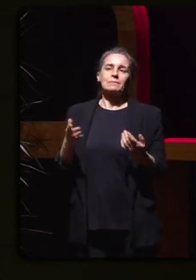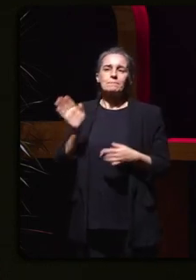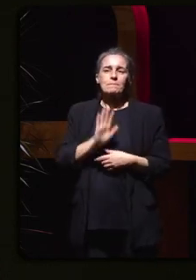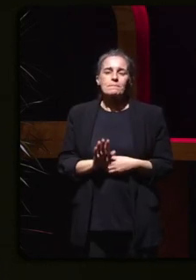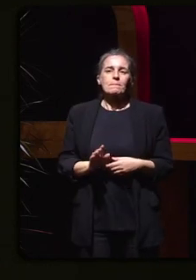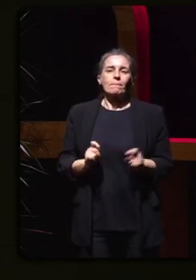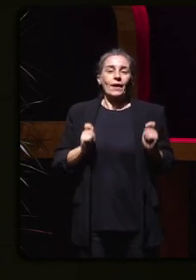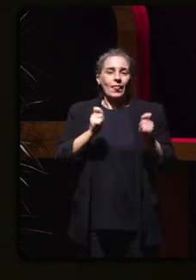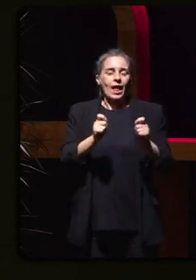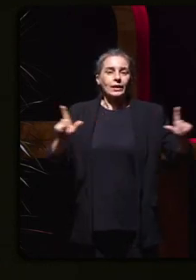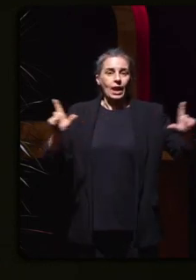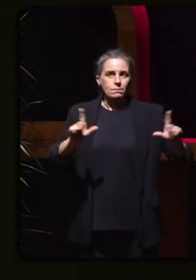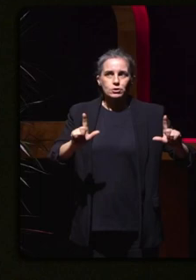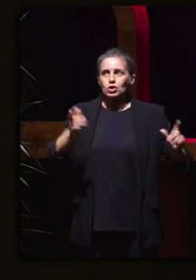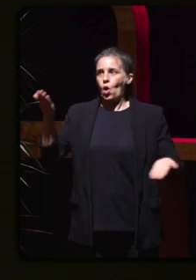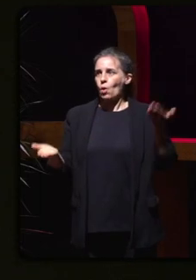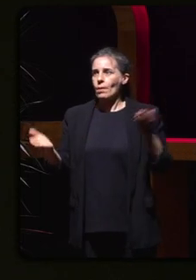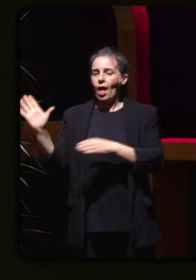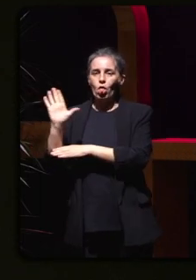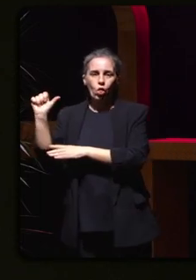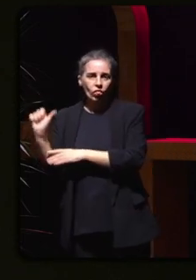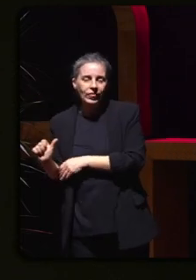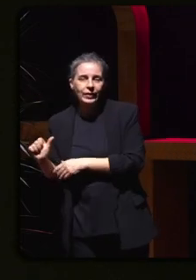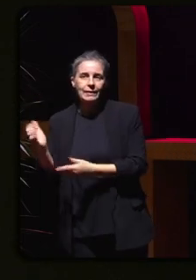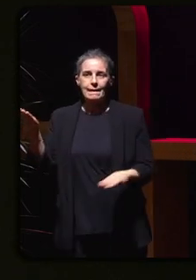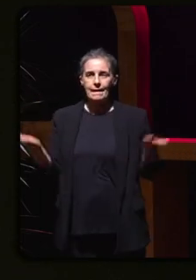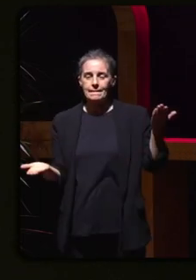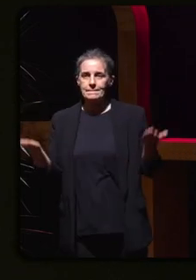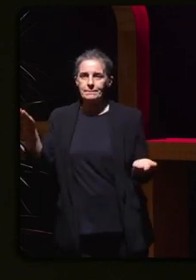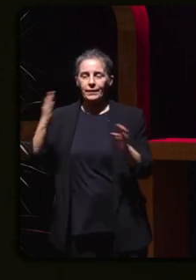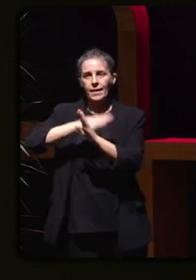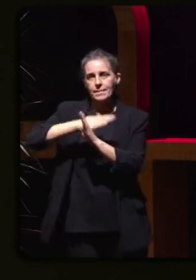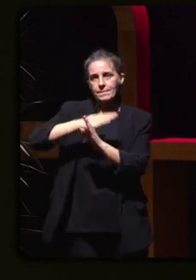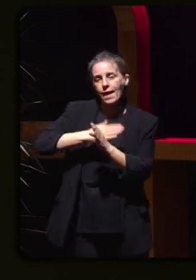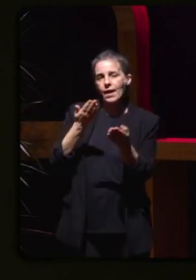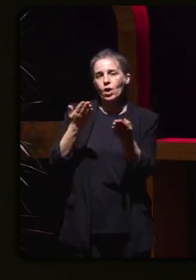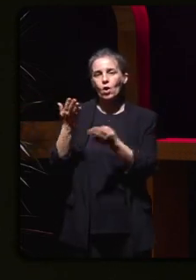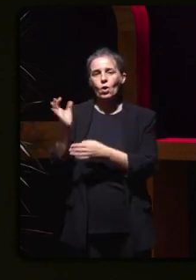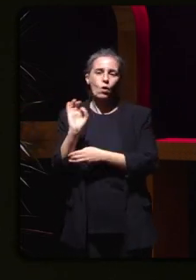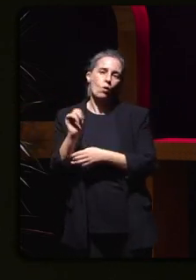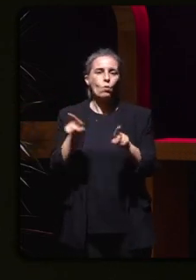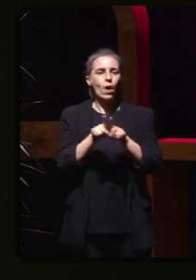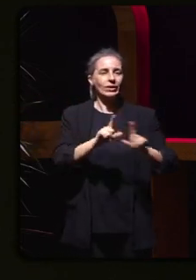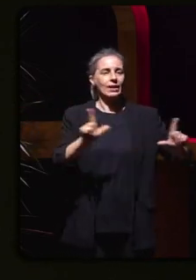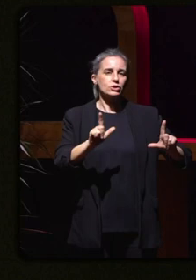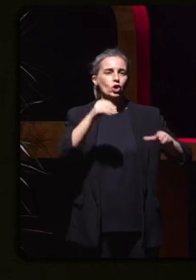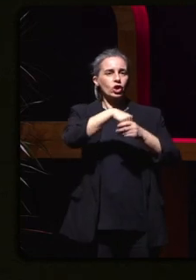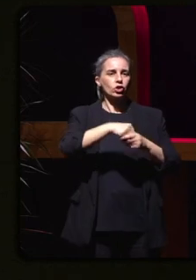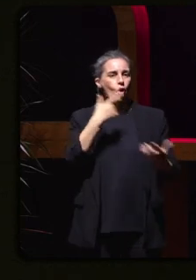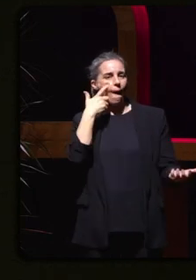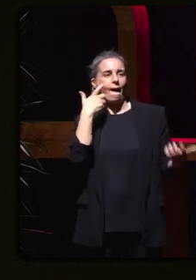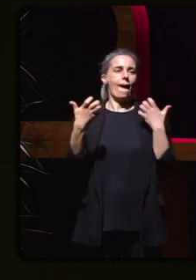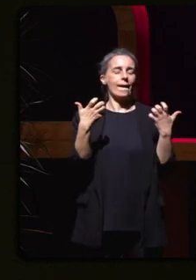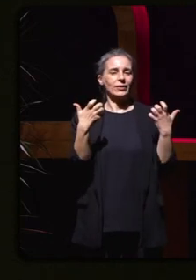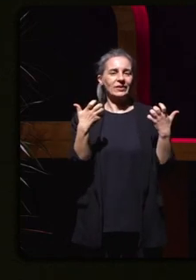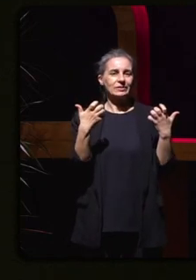la televisión por ejemplo comparándola con el cine o elevando a la categoría de arte es